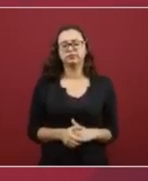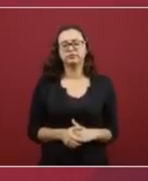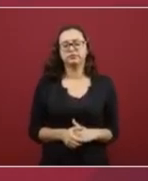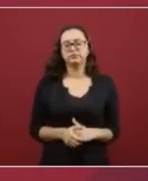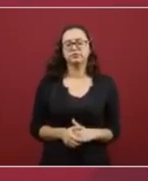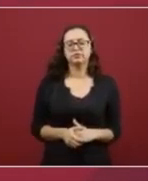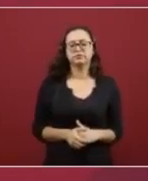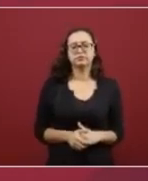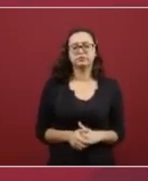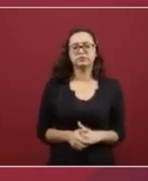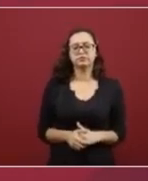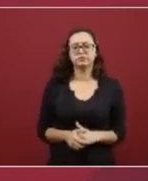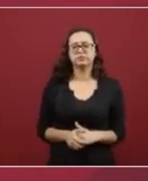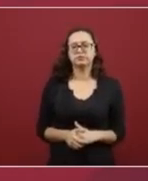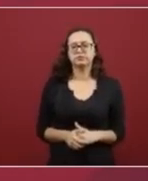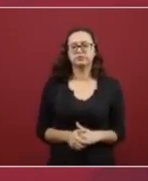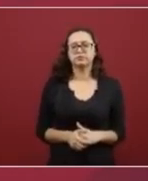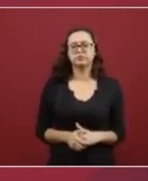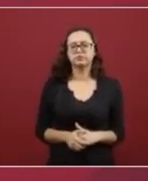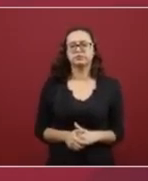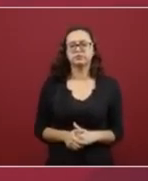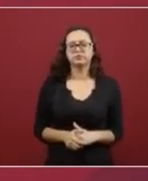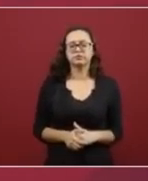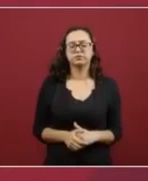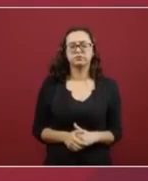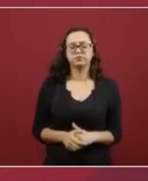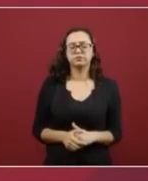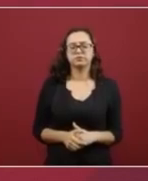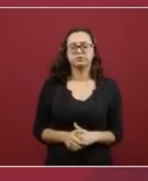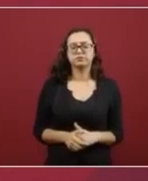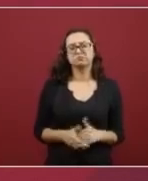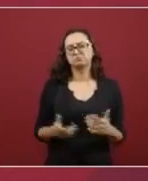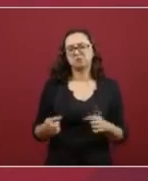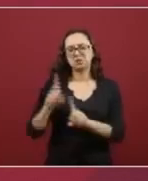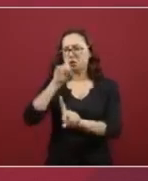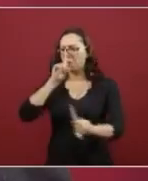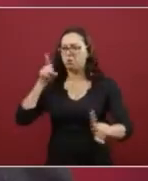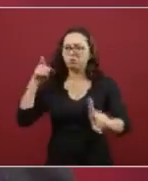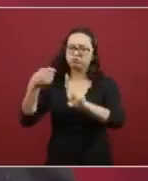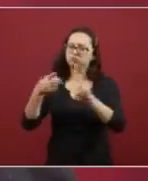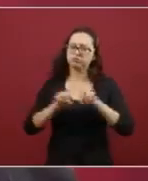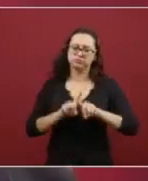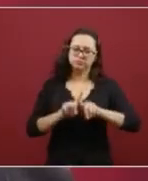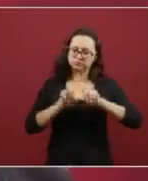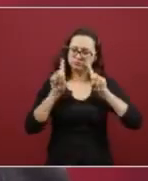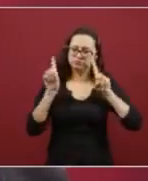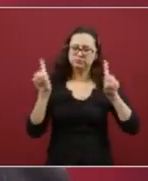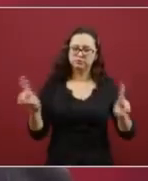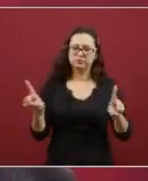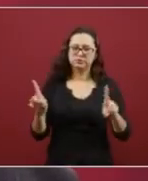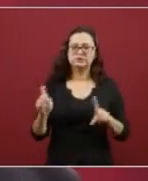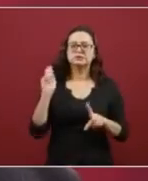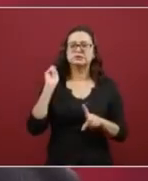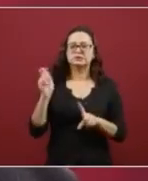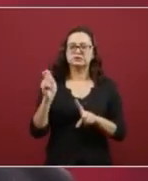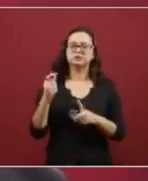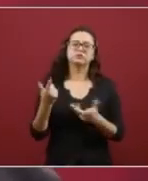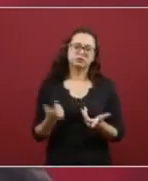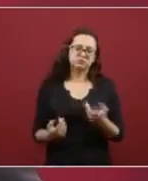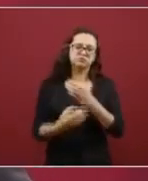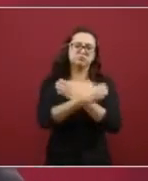una dimensión completamente diferente. es apoyar la educación